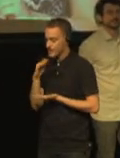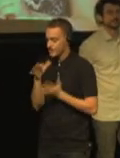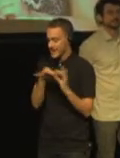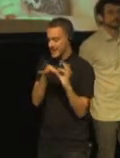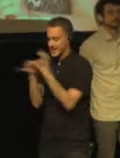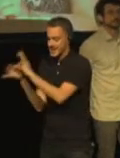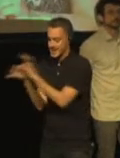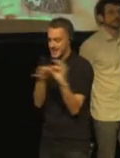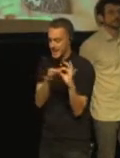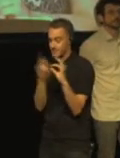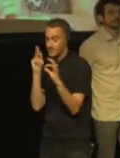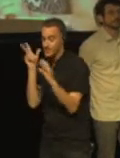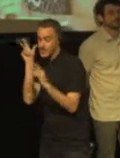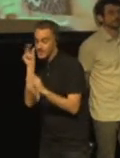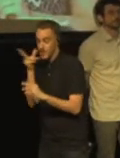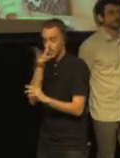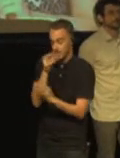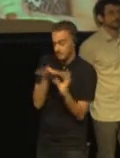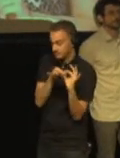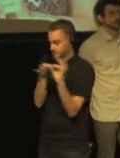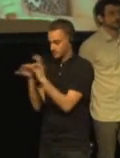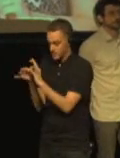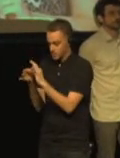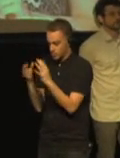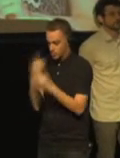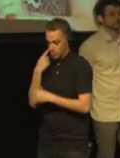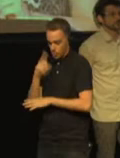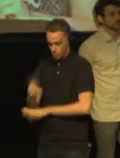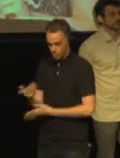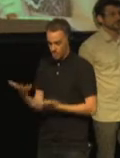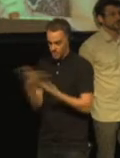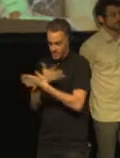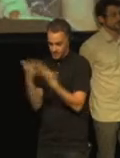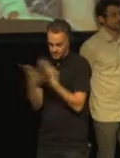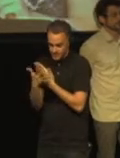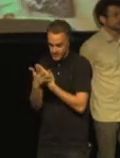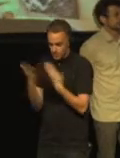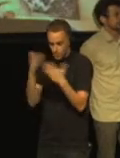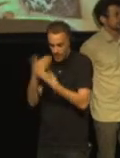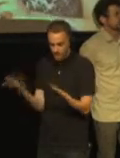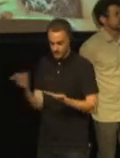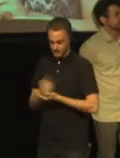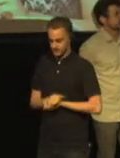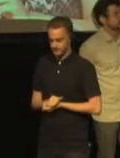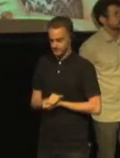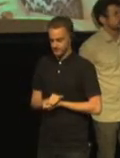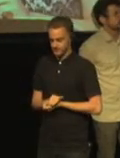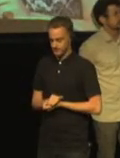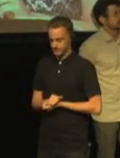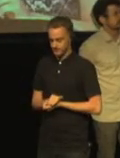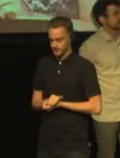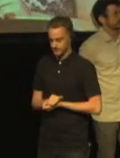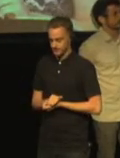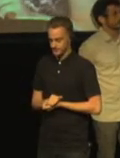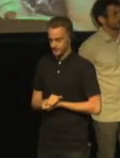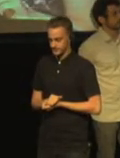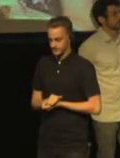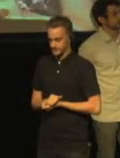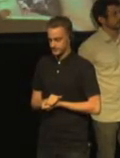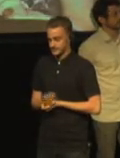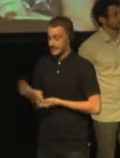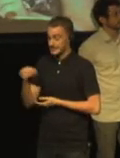oído combinadas. O sea que incluso si, bueno, los